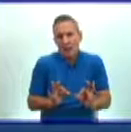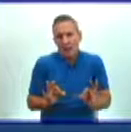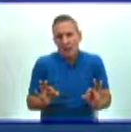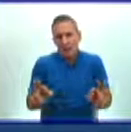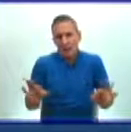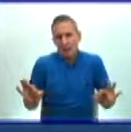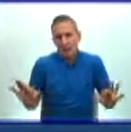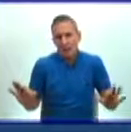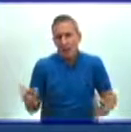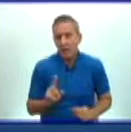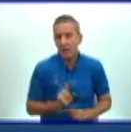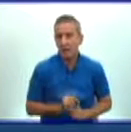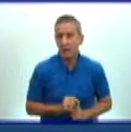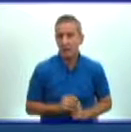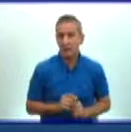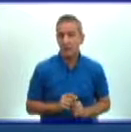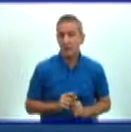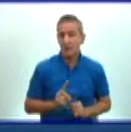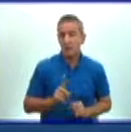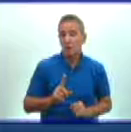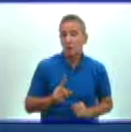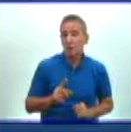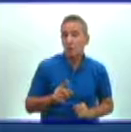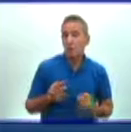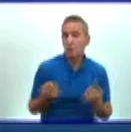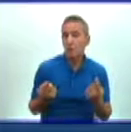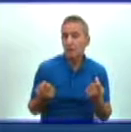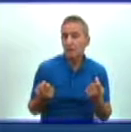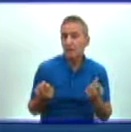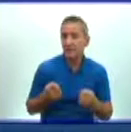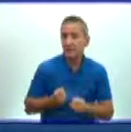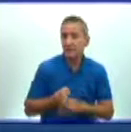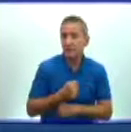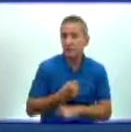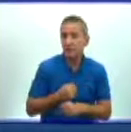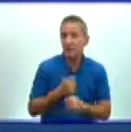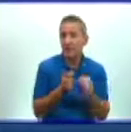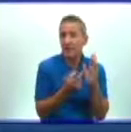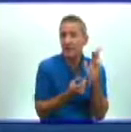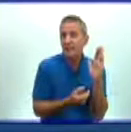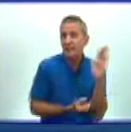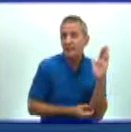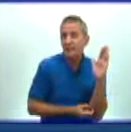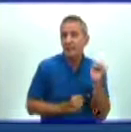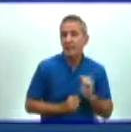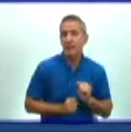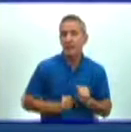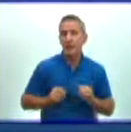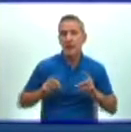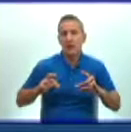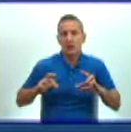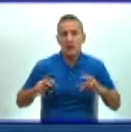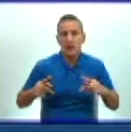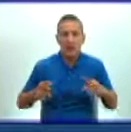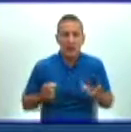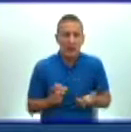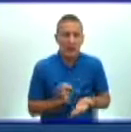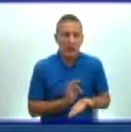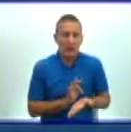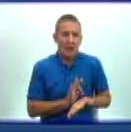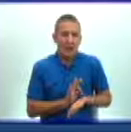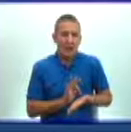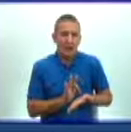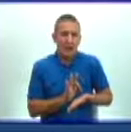que no es necesario usar palabras rebuscadas a utilizar palabras